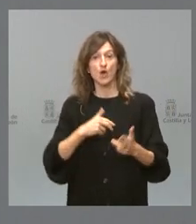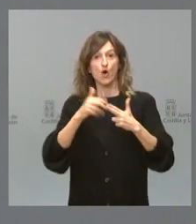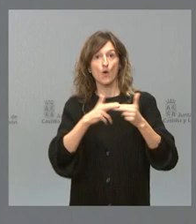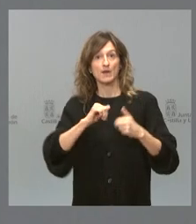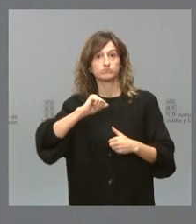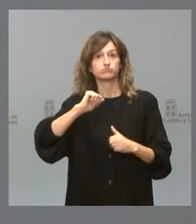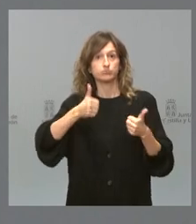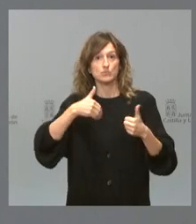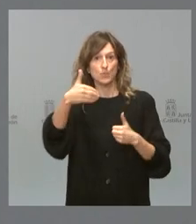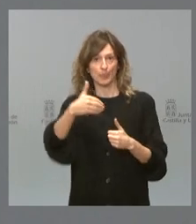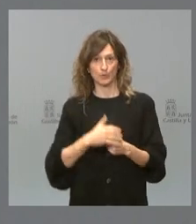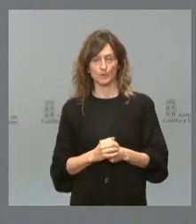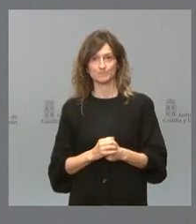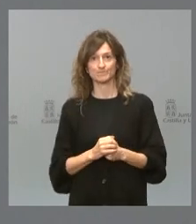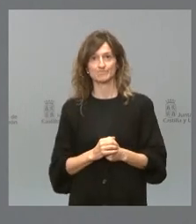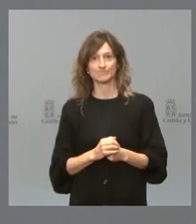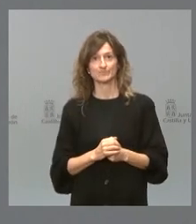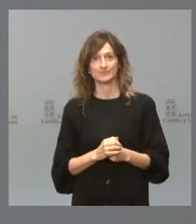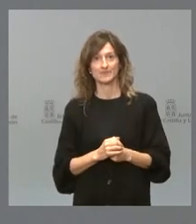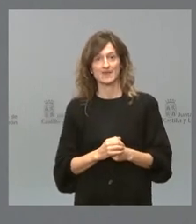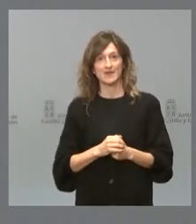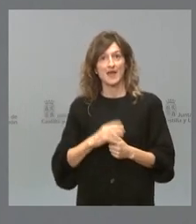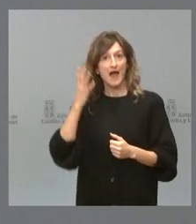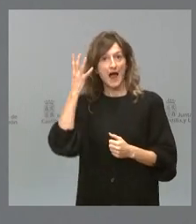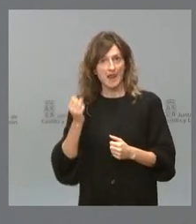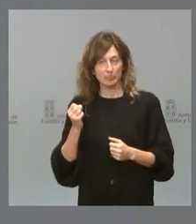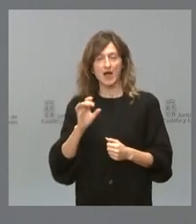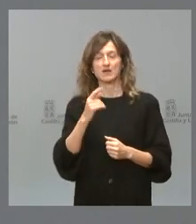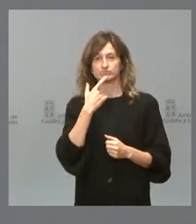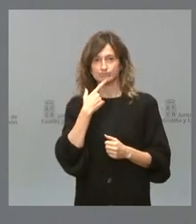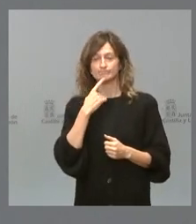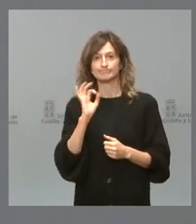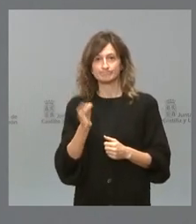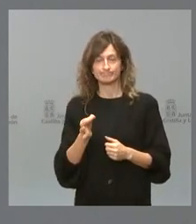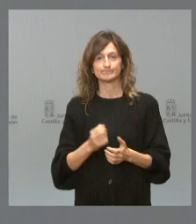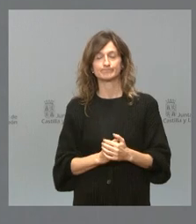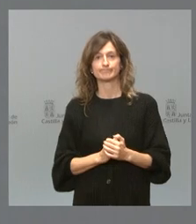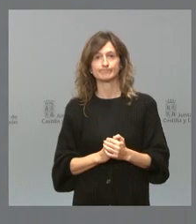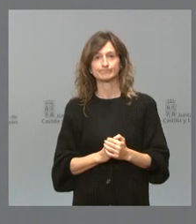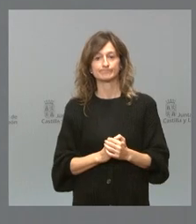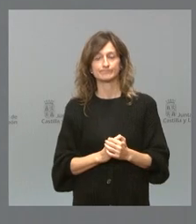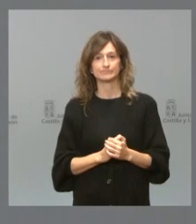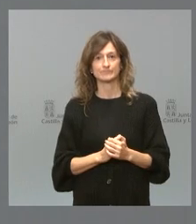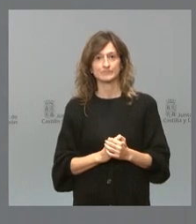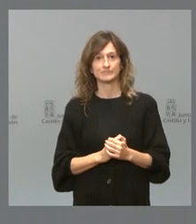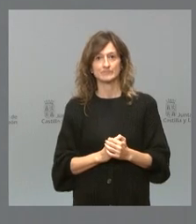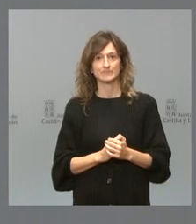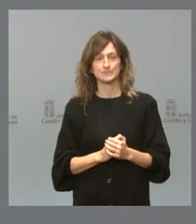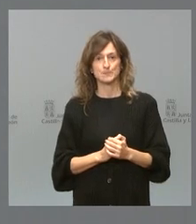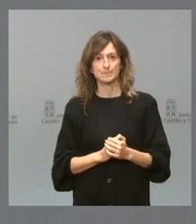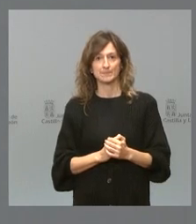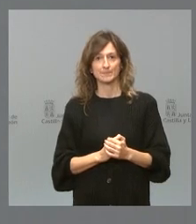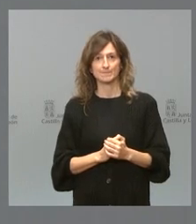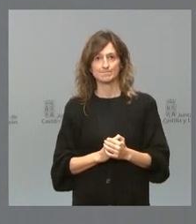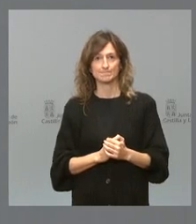obras bueno el condado delante de duelo dicen Ustedes sí lo primero el que